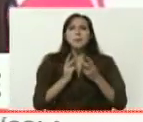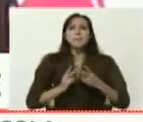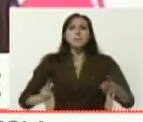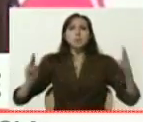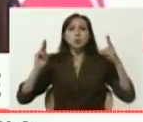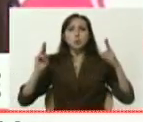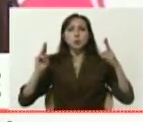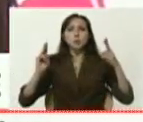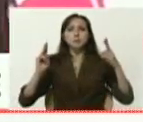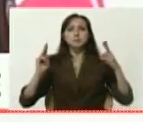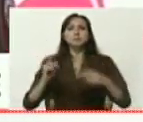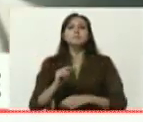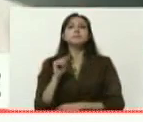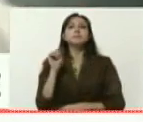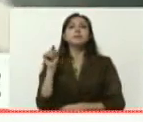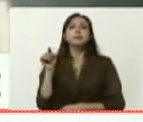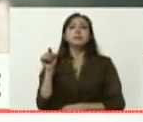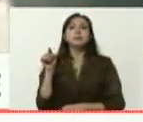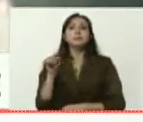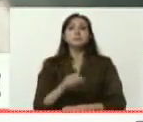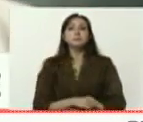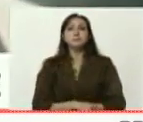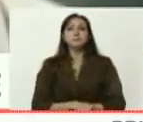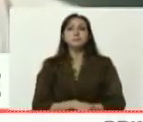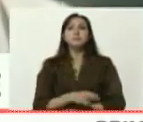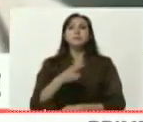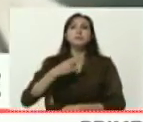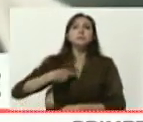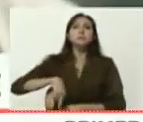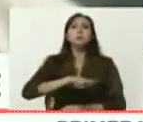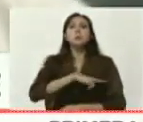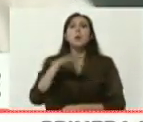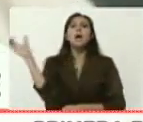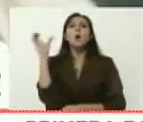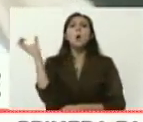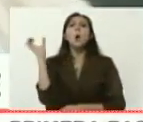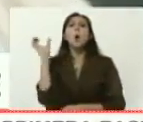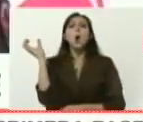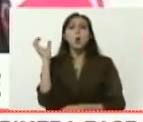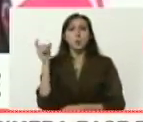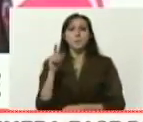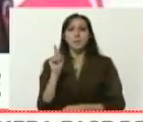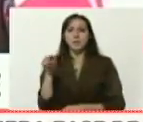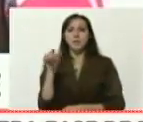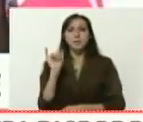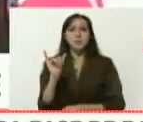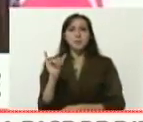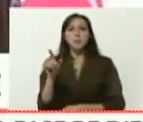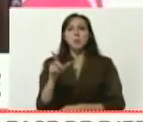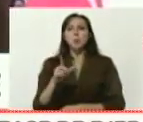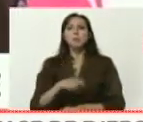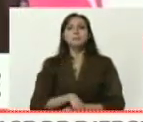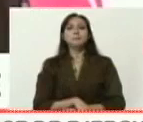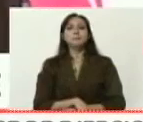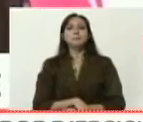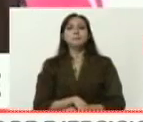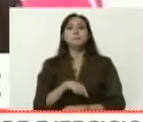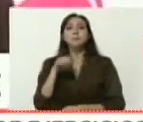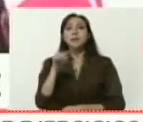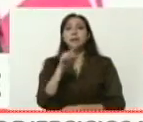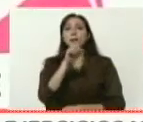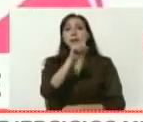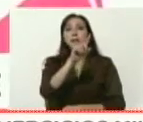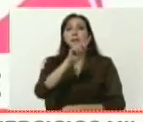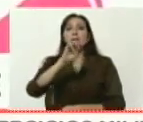consumada allá en nuestra hermana Colombia, Pantano de Vargas. En estas 15